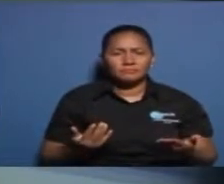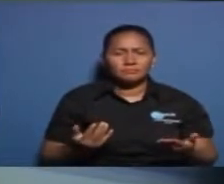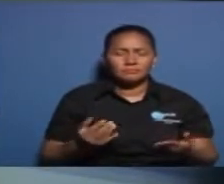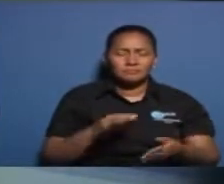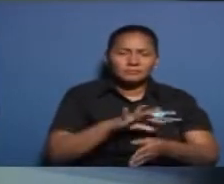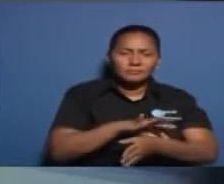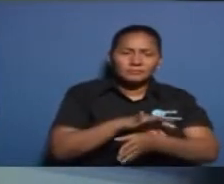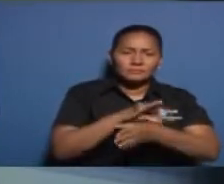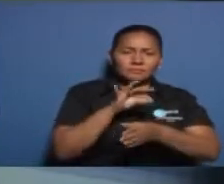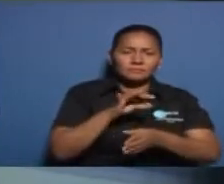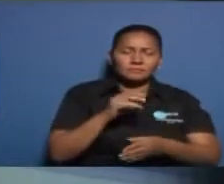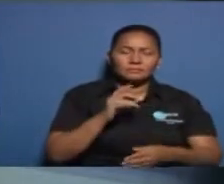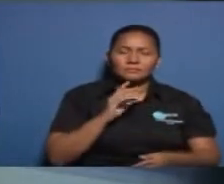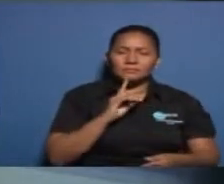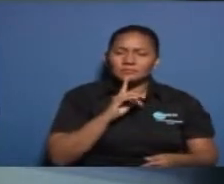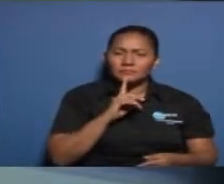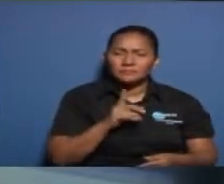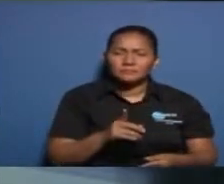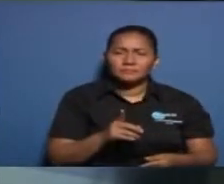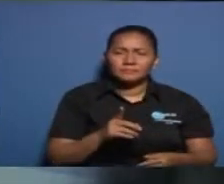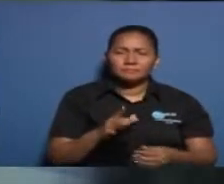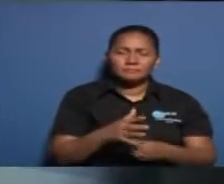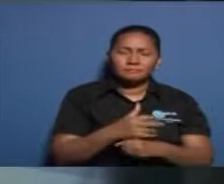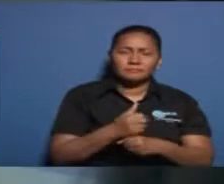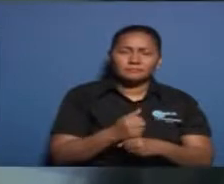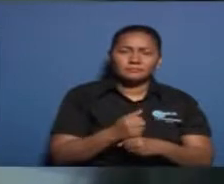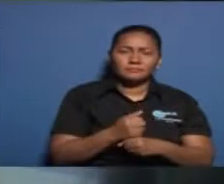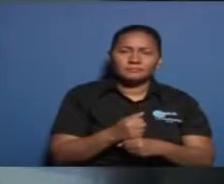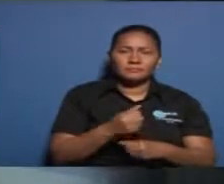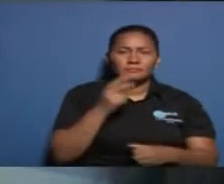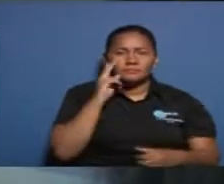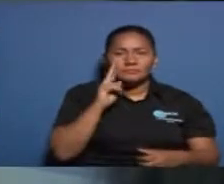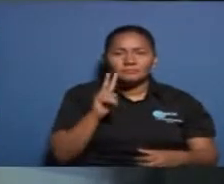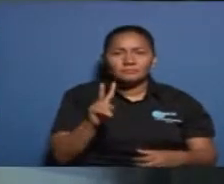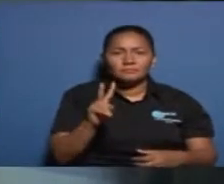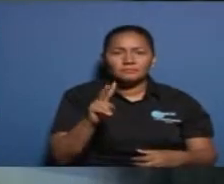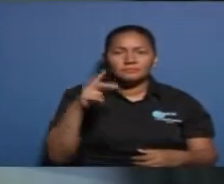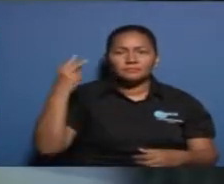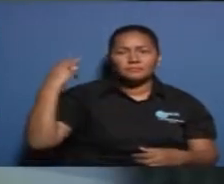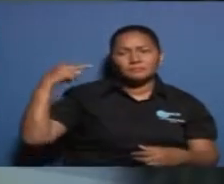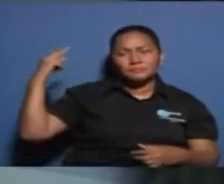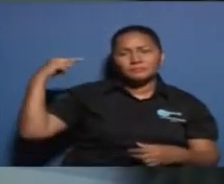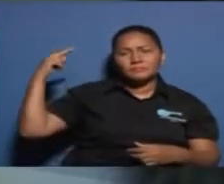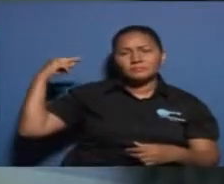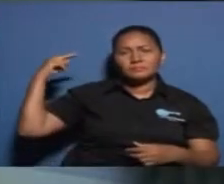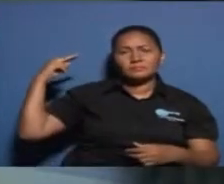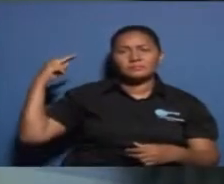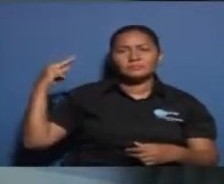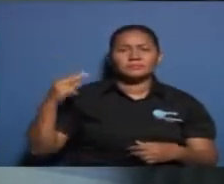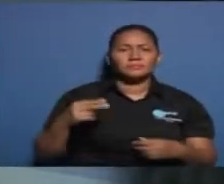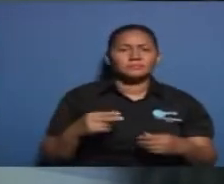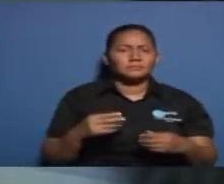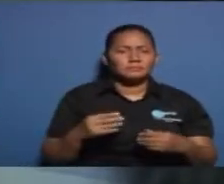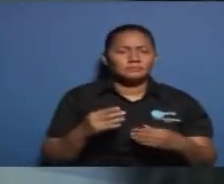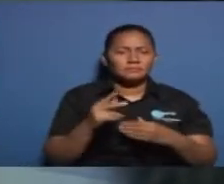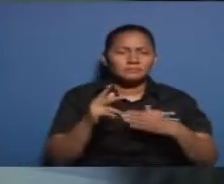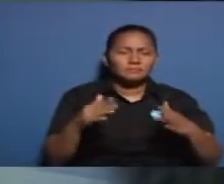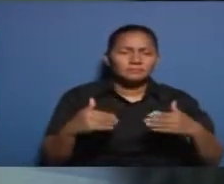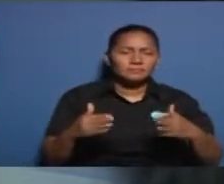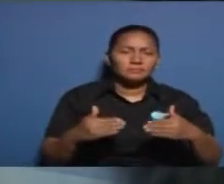mirando la historia patria la bandera quién la hizo la espada de no sé quién no